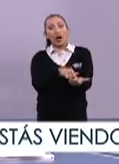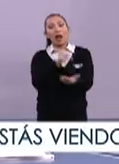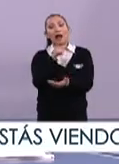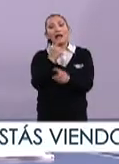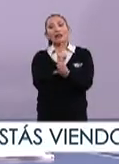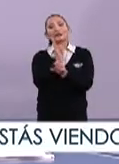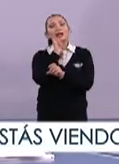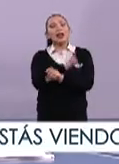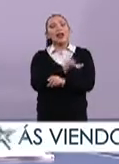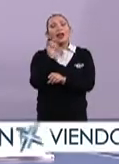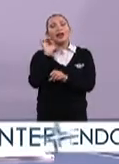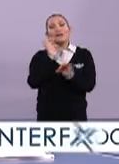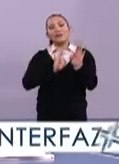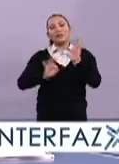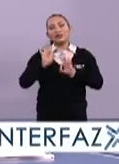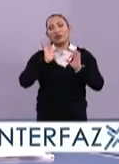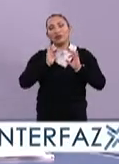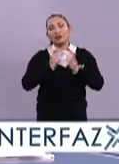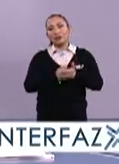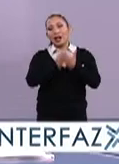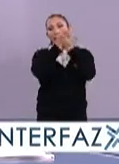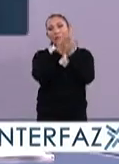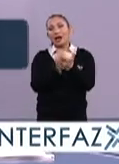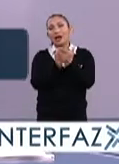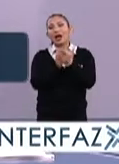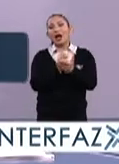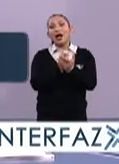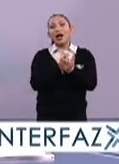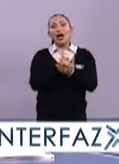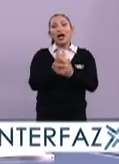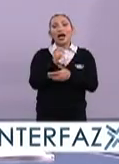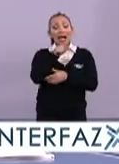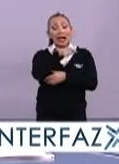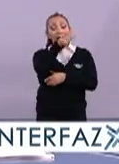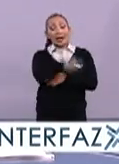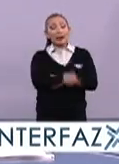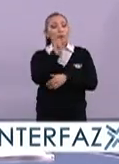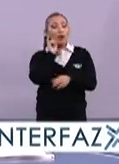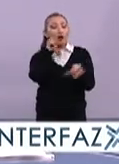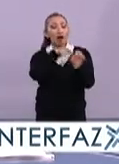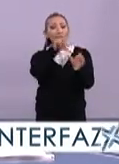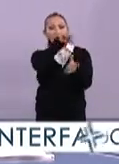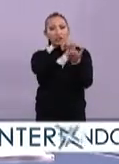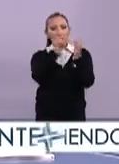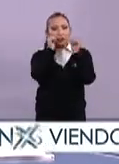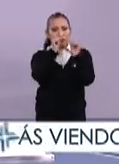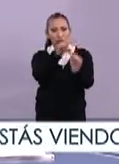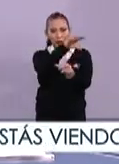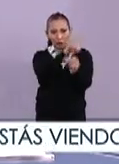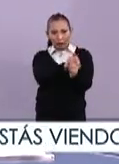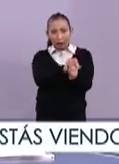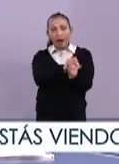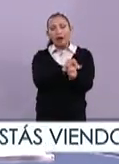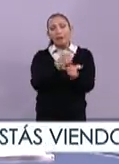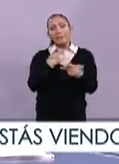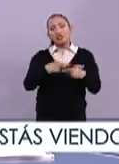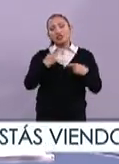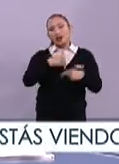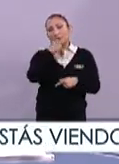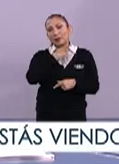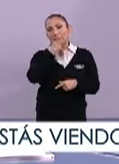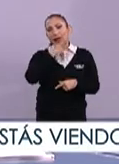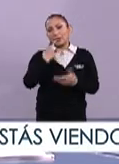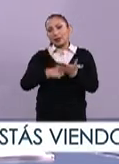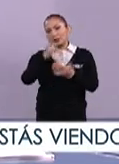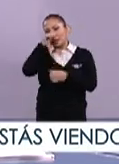la licenciada en fisioterapia Luz Helena Urbina Arronte. Ella está adscrita al Centro de Atención Integral al Paciente con Diabetes de